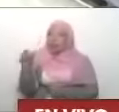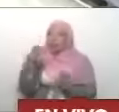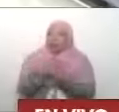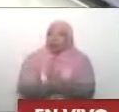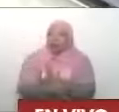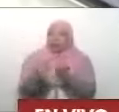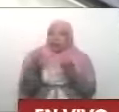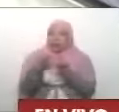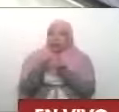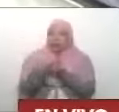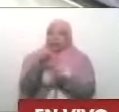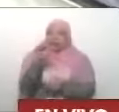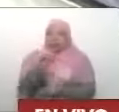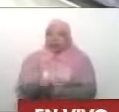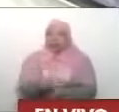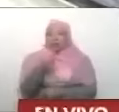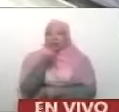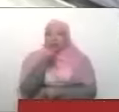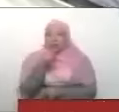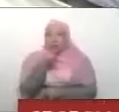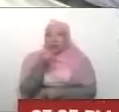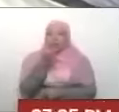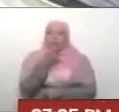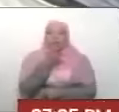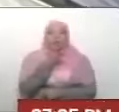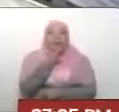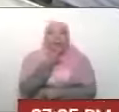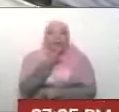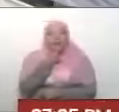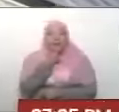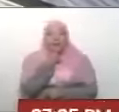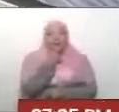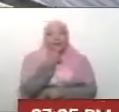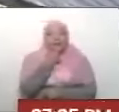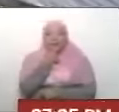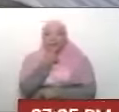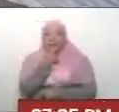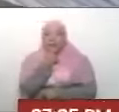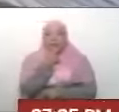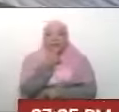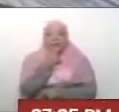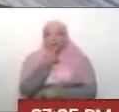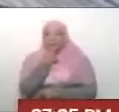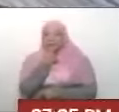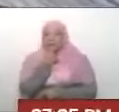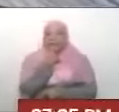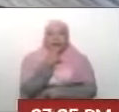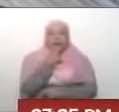Así dice esta estrofa tan bonita, como lo vamos a escuchar.